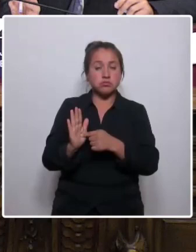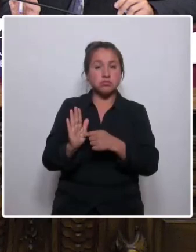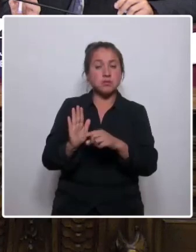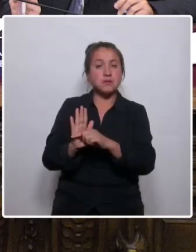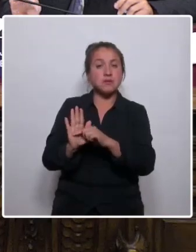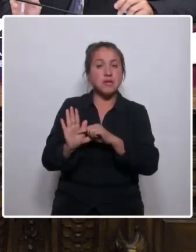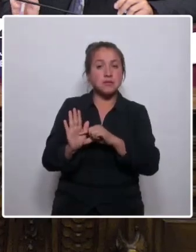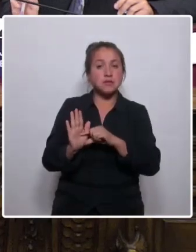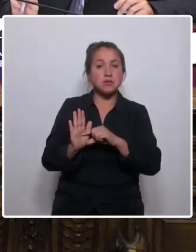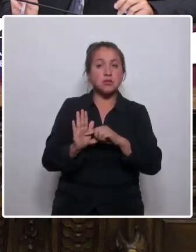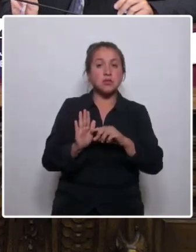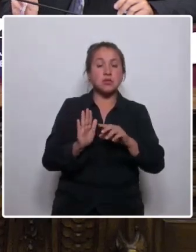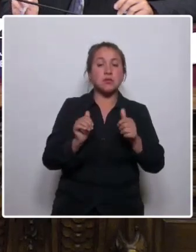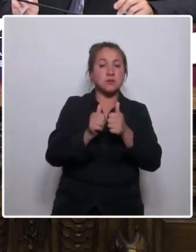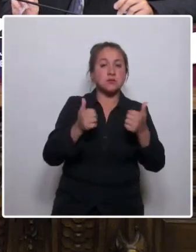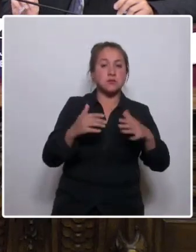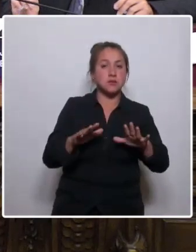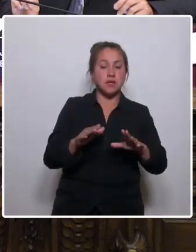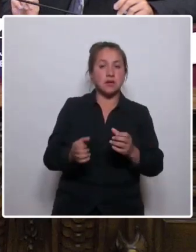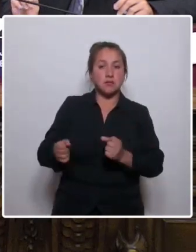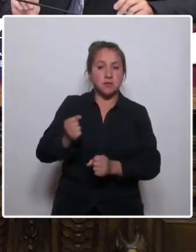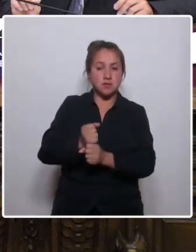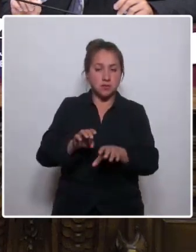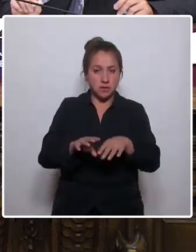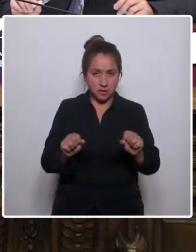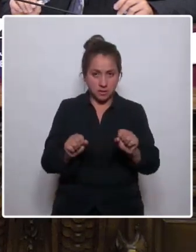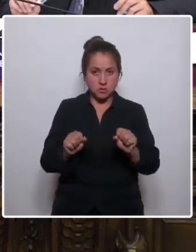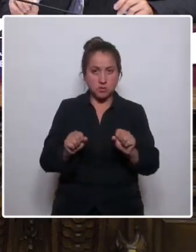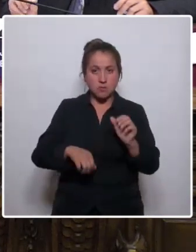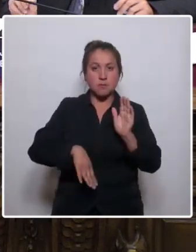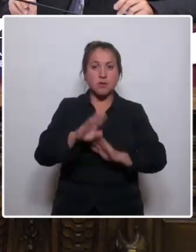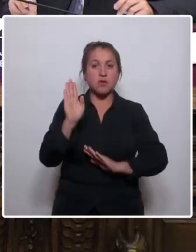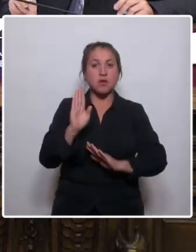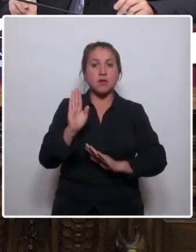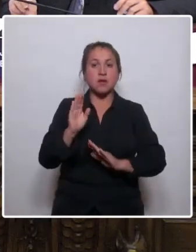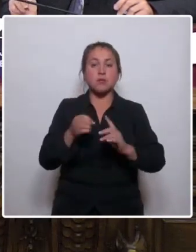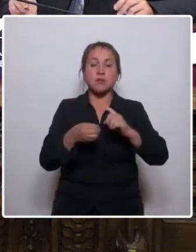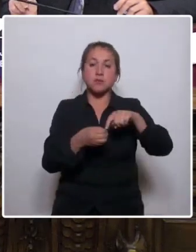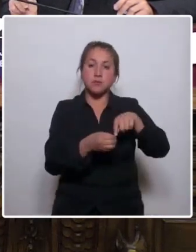la mesa que ya fue sustituido en su integridad.